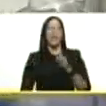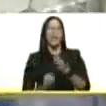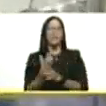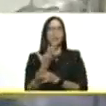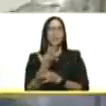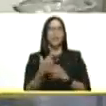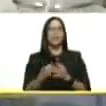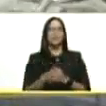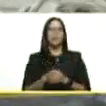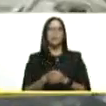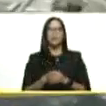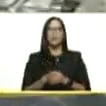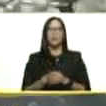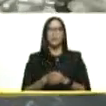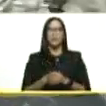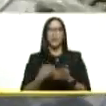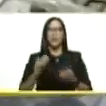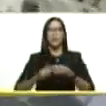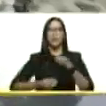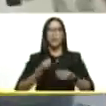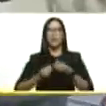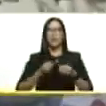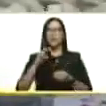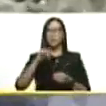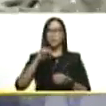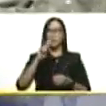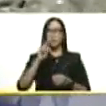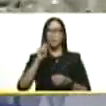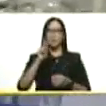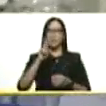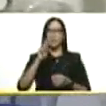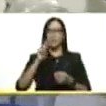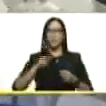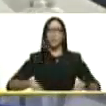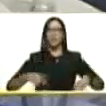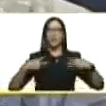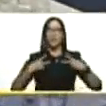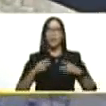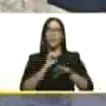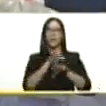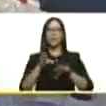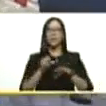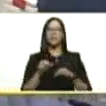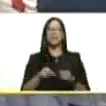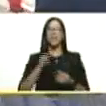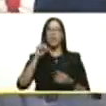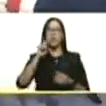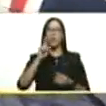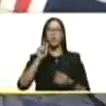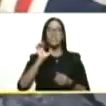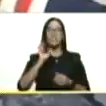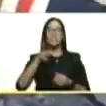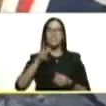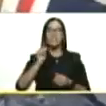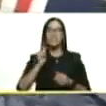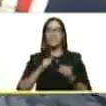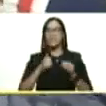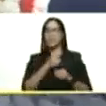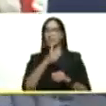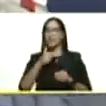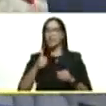de lo que es Nutrivida para la distribución de Nutrichicha en cada uno de los